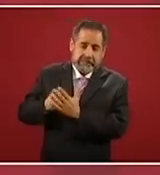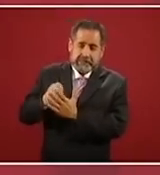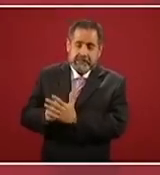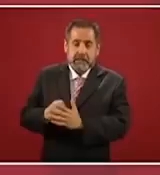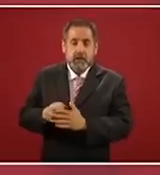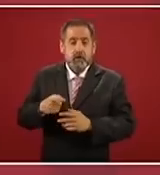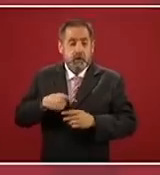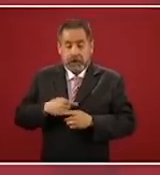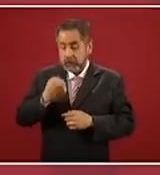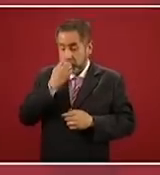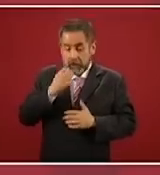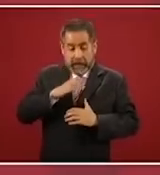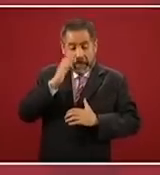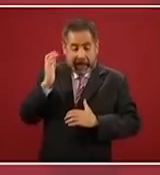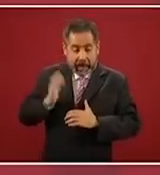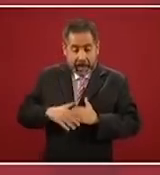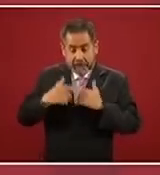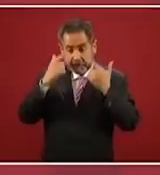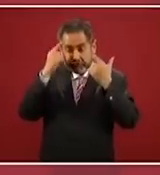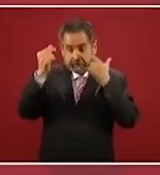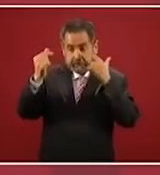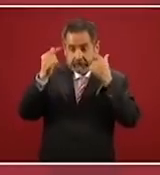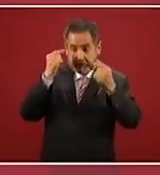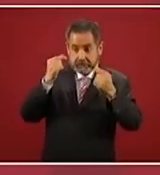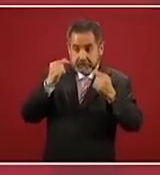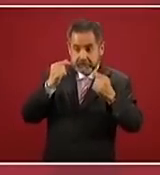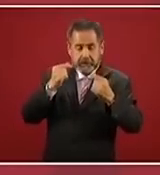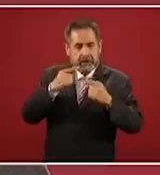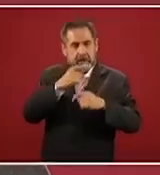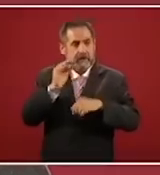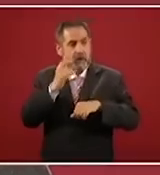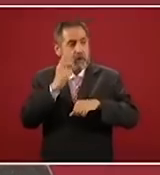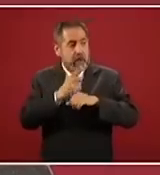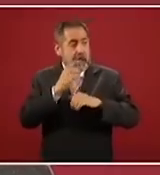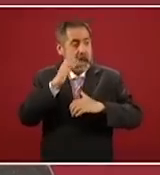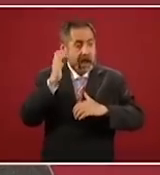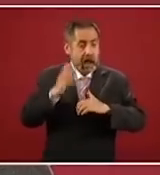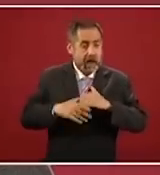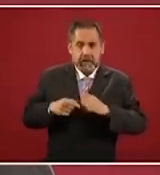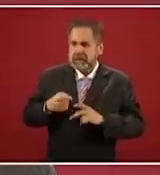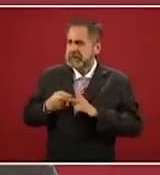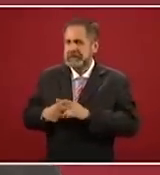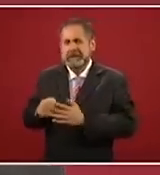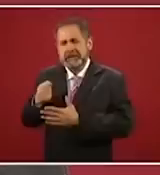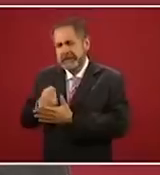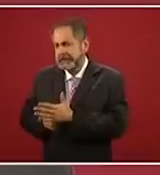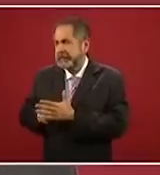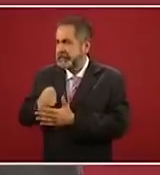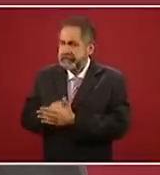desde que salí de la escuela, de la facultad, no he hecho